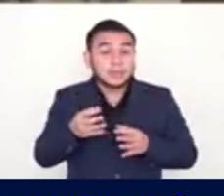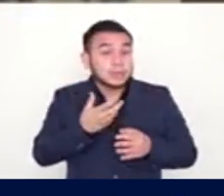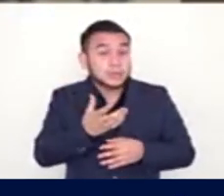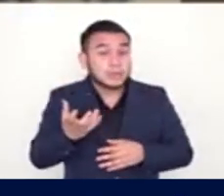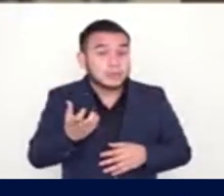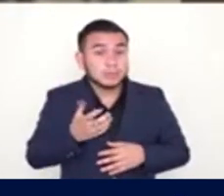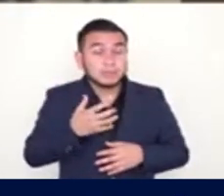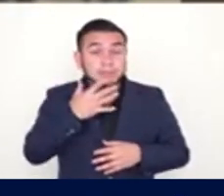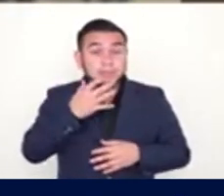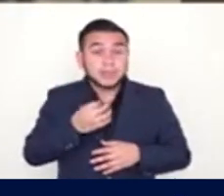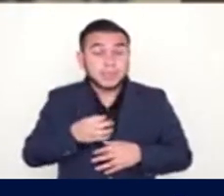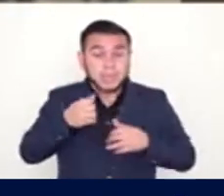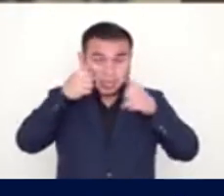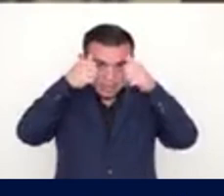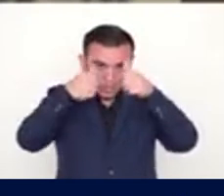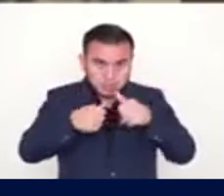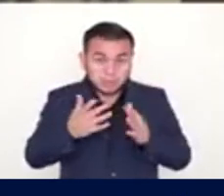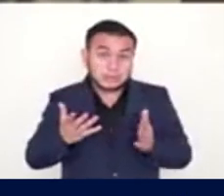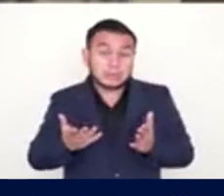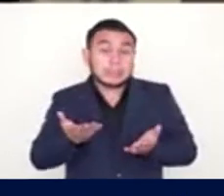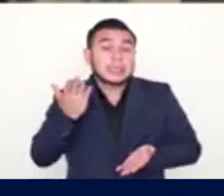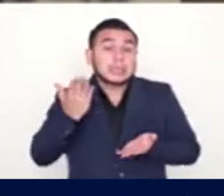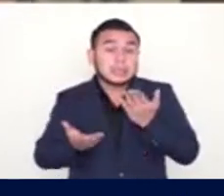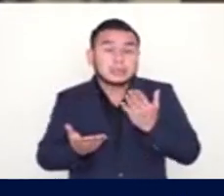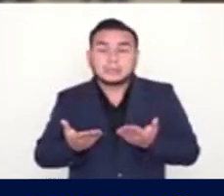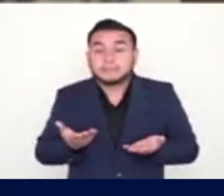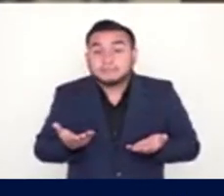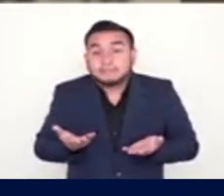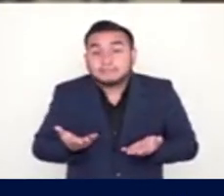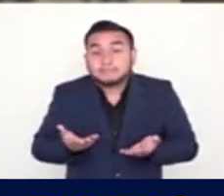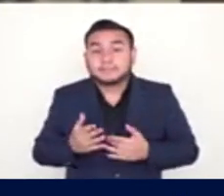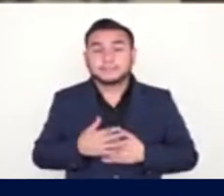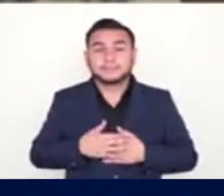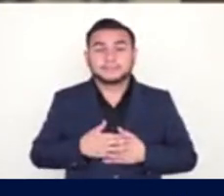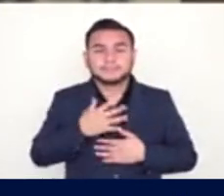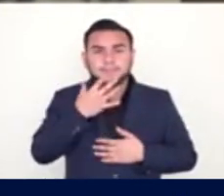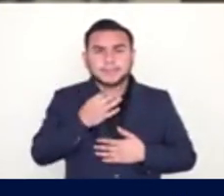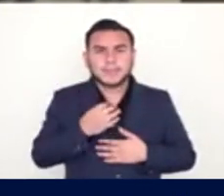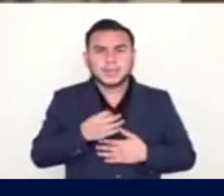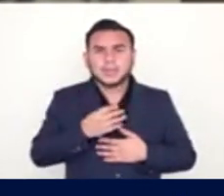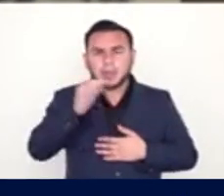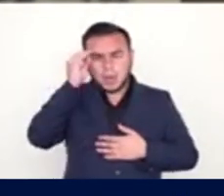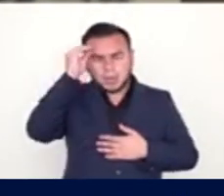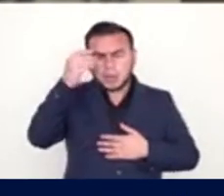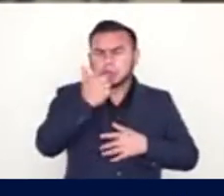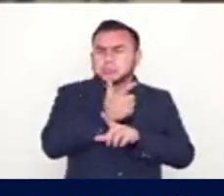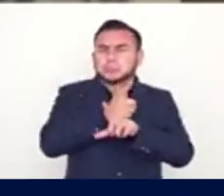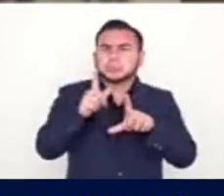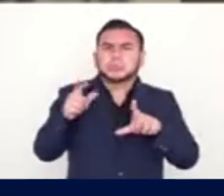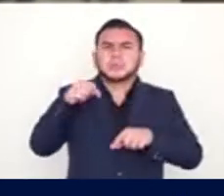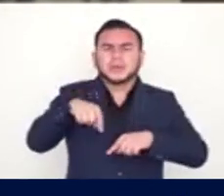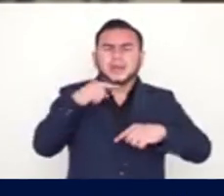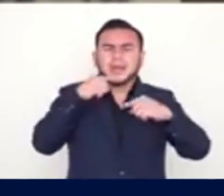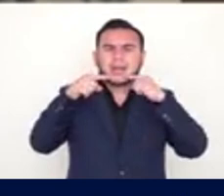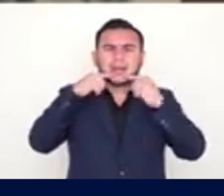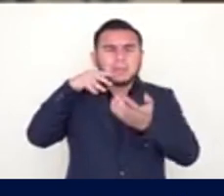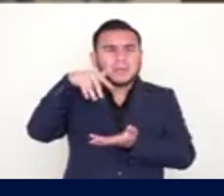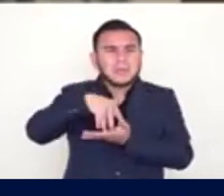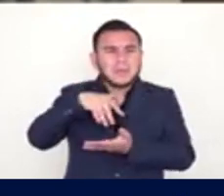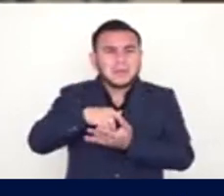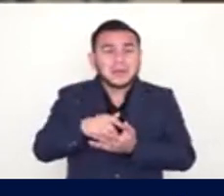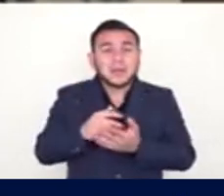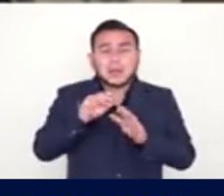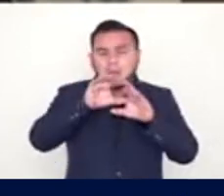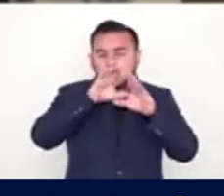policía. ¿Estarían ustedes de acuerdo? No, ustedes no. ¿Serían los demás de acuerdo? No. Entonces, es decir, cada quien tiene su opinión y vivimos en democracias, vivimos en el